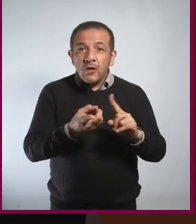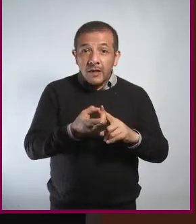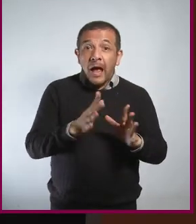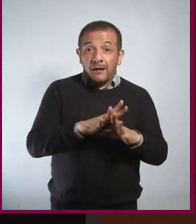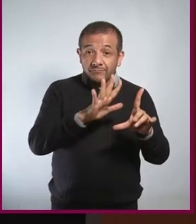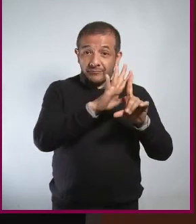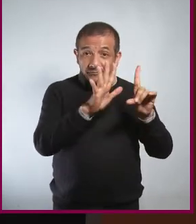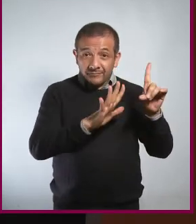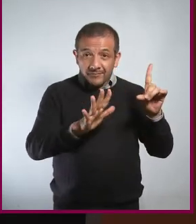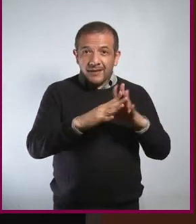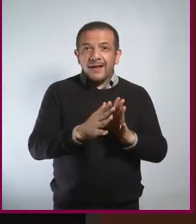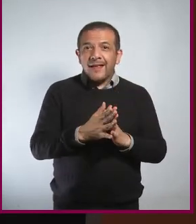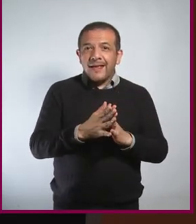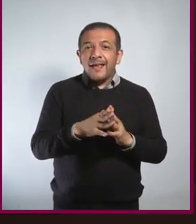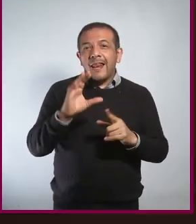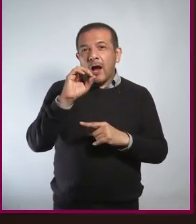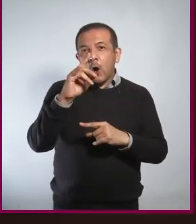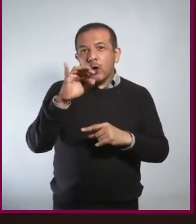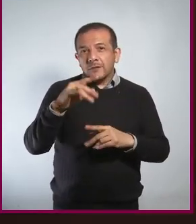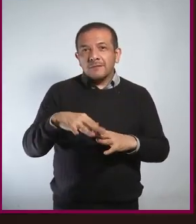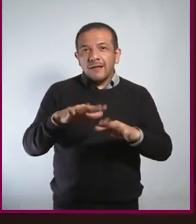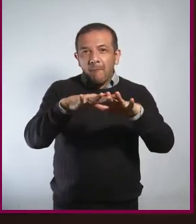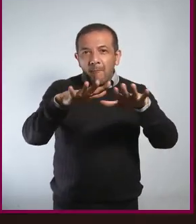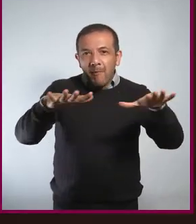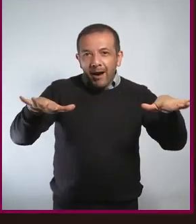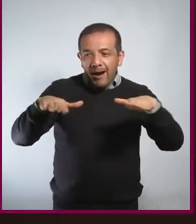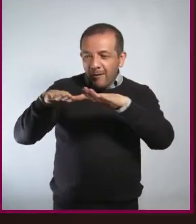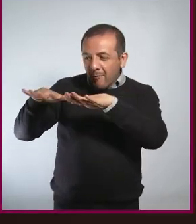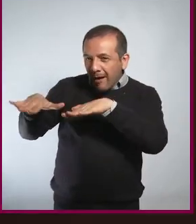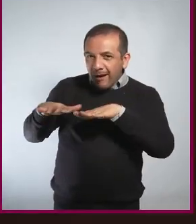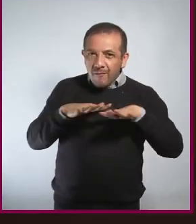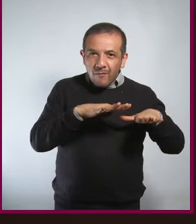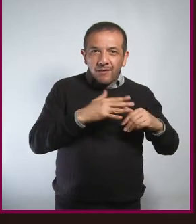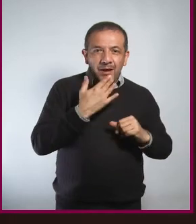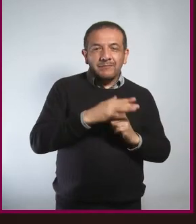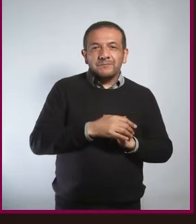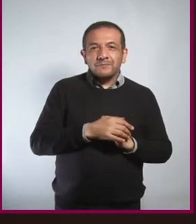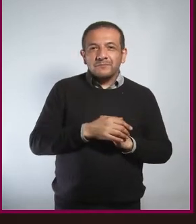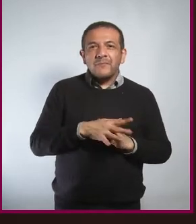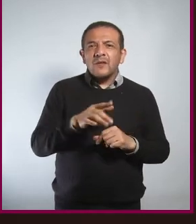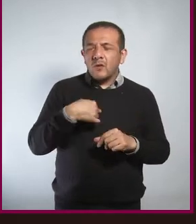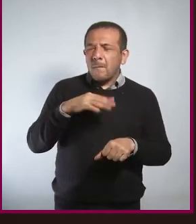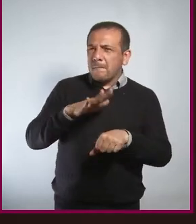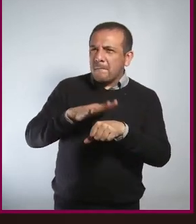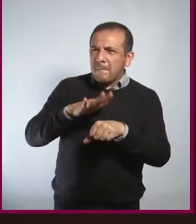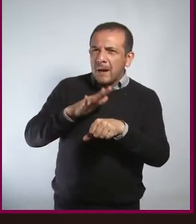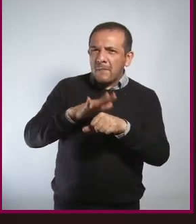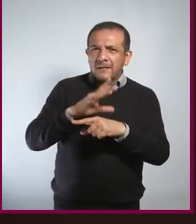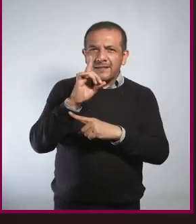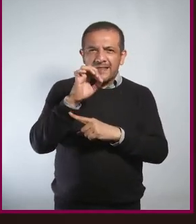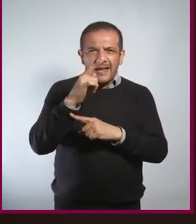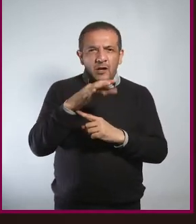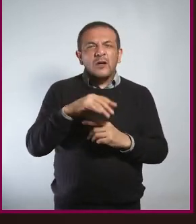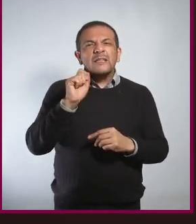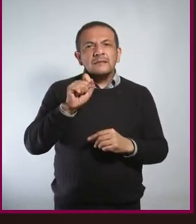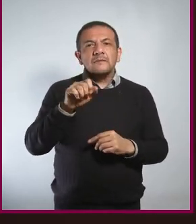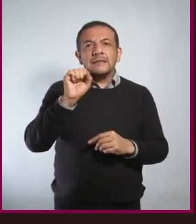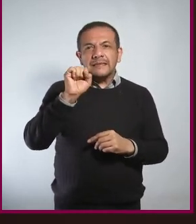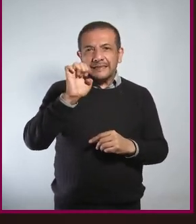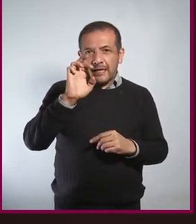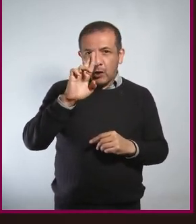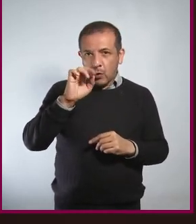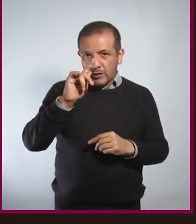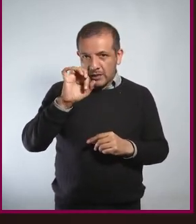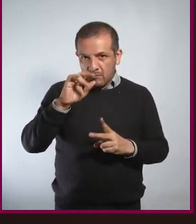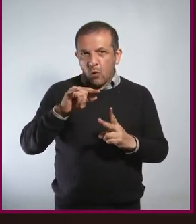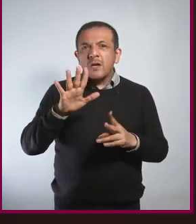las zonas costeras, más que nada. Doctor, me gustaría saber más sobre la versión grave del dengue. ¿Qué es un serotipo y por qué una persona